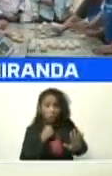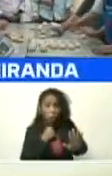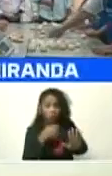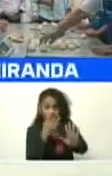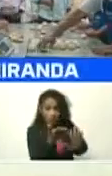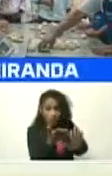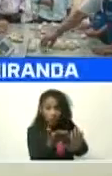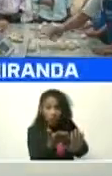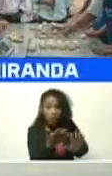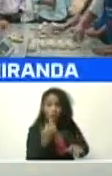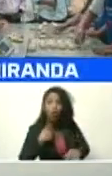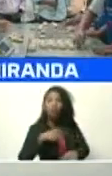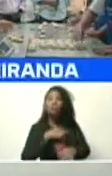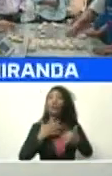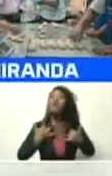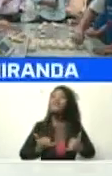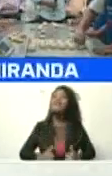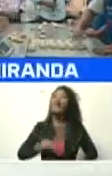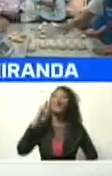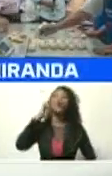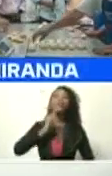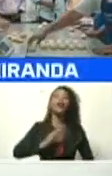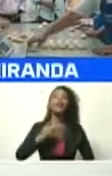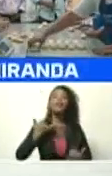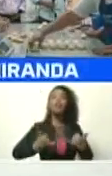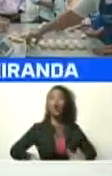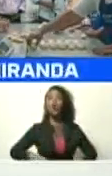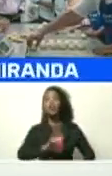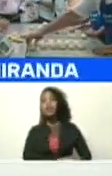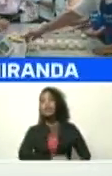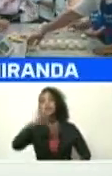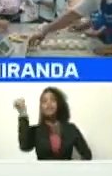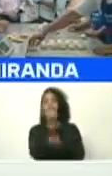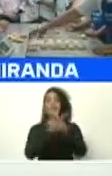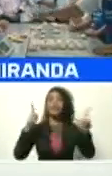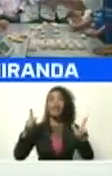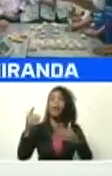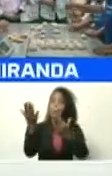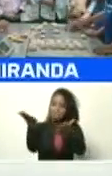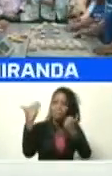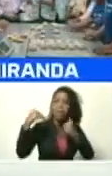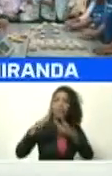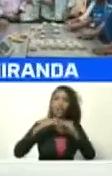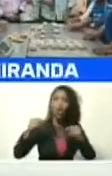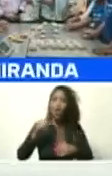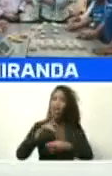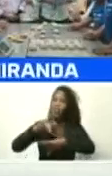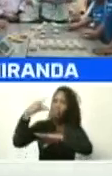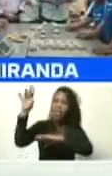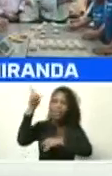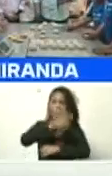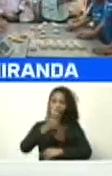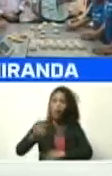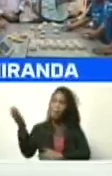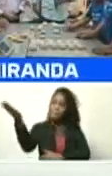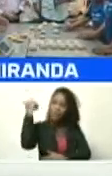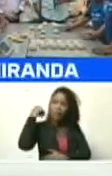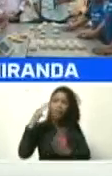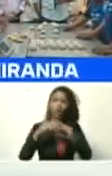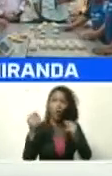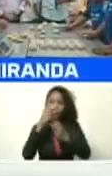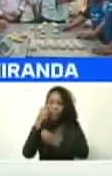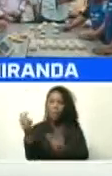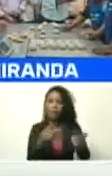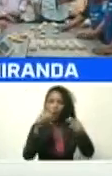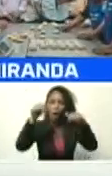Somos los hijos de Bolívar, los hijos de la libertad. Así que vénganse todos, de una vez, dejen esa gente allá, vénganse todos.